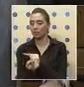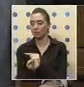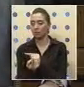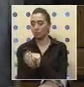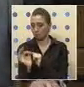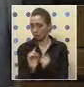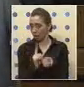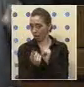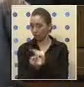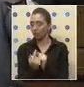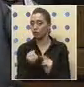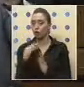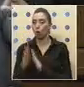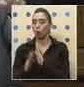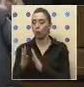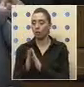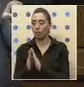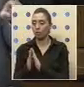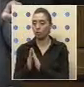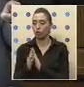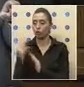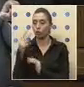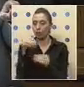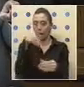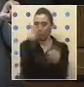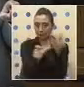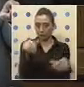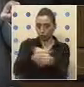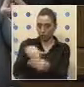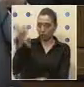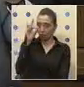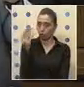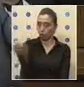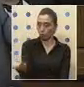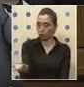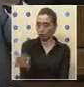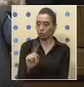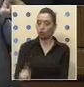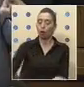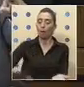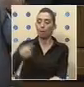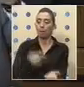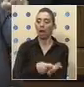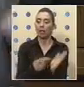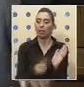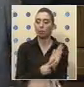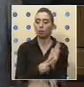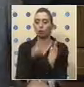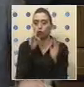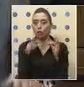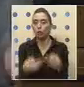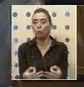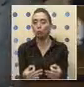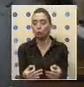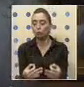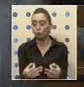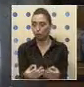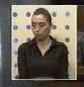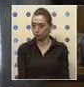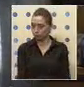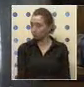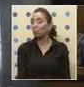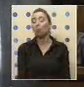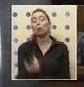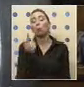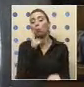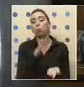revés. Estoy cuidando que sus electores no estén pagando tributos injustamente. Y la prueba